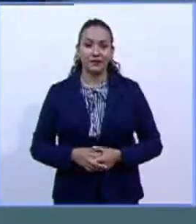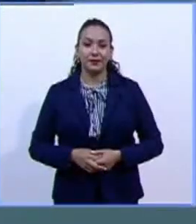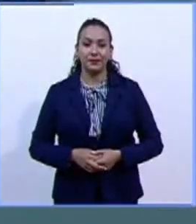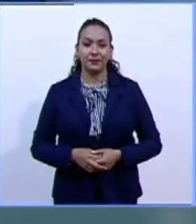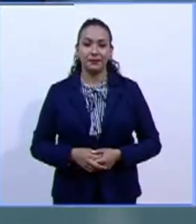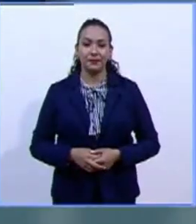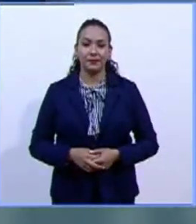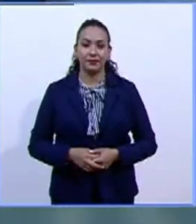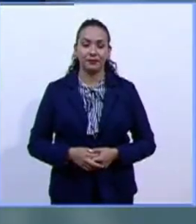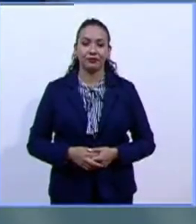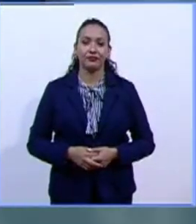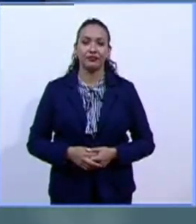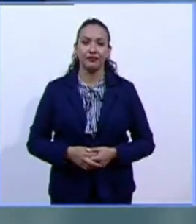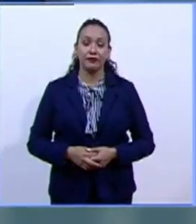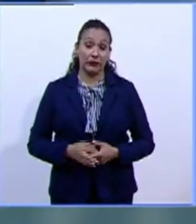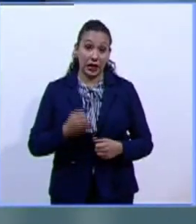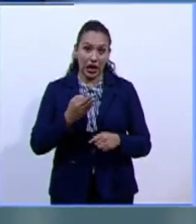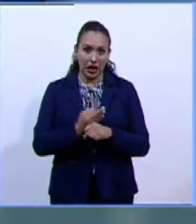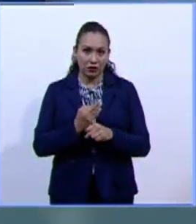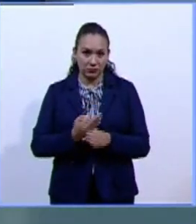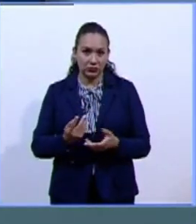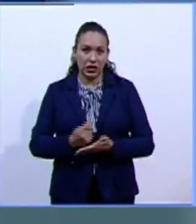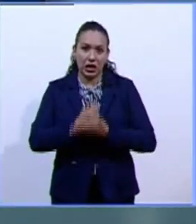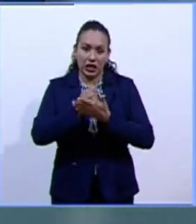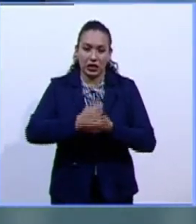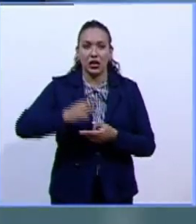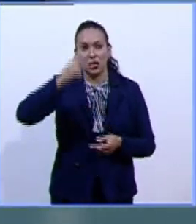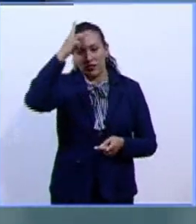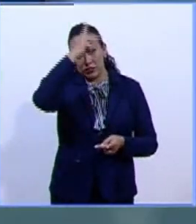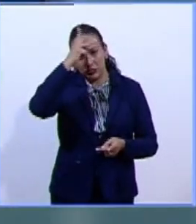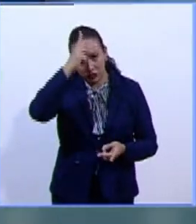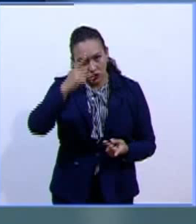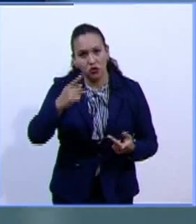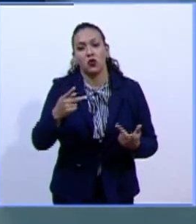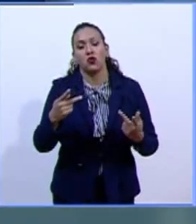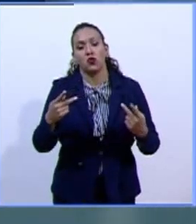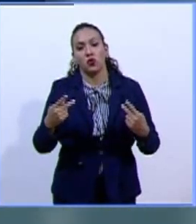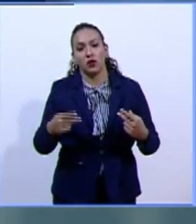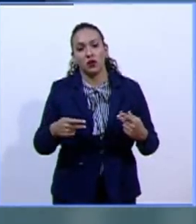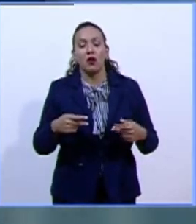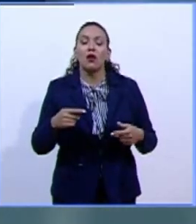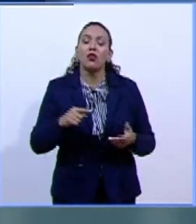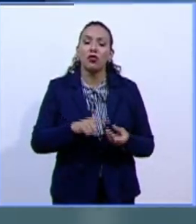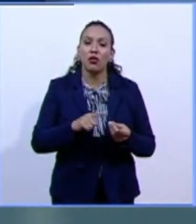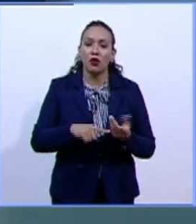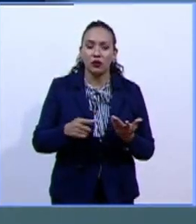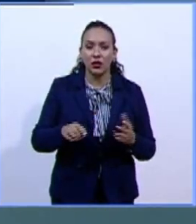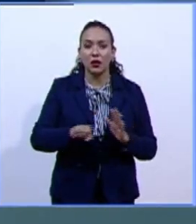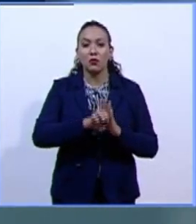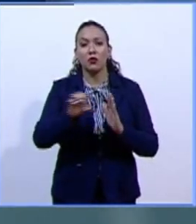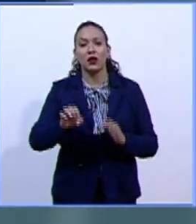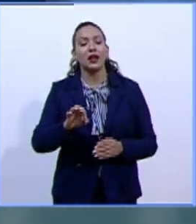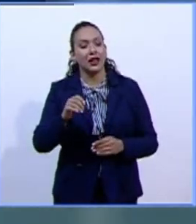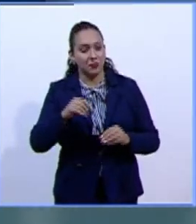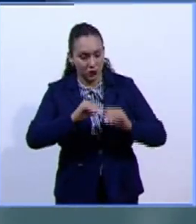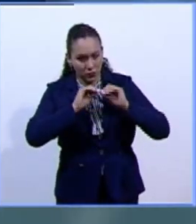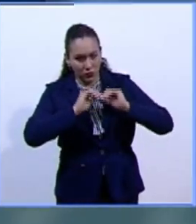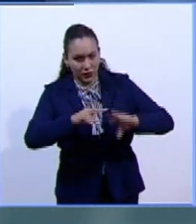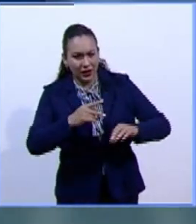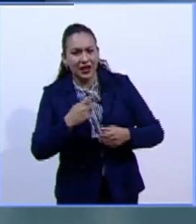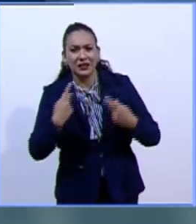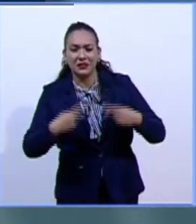El Estado brindará tratamiento psicológico y o psiquiátrico a las víctimas. 13. El Estado realizará las publicaciones y